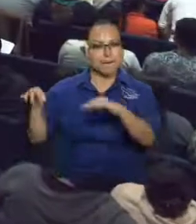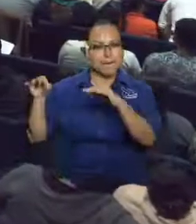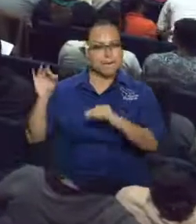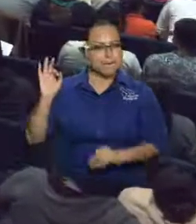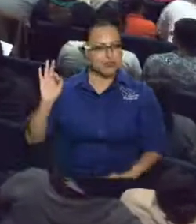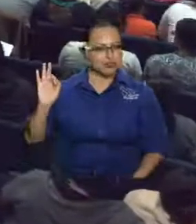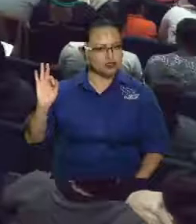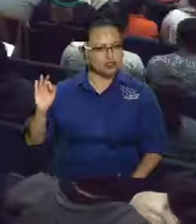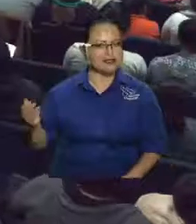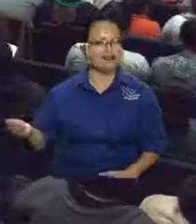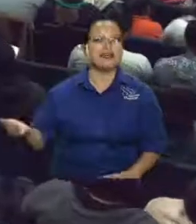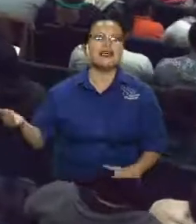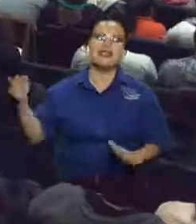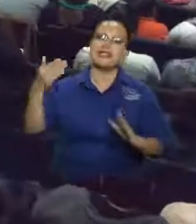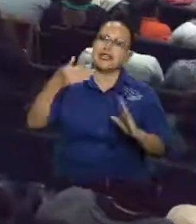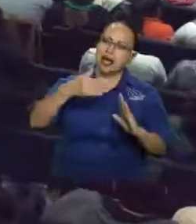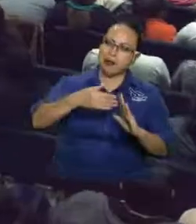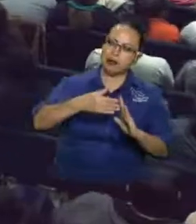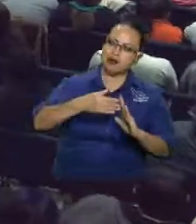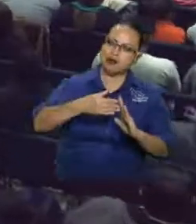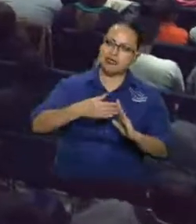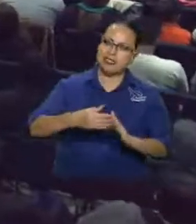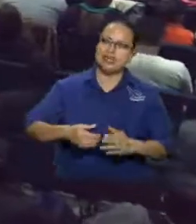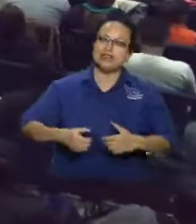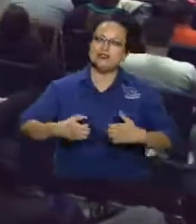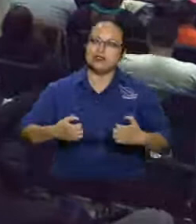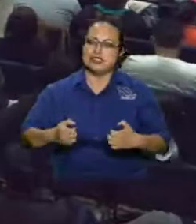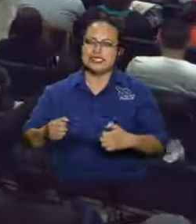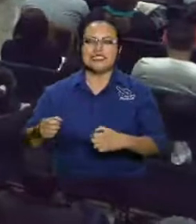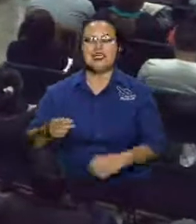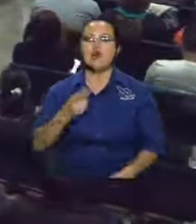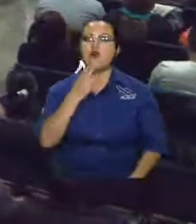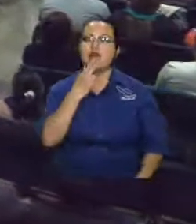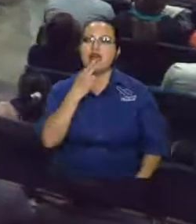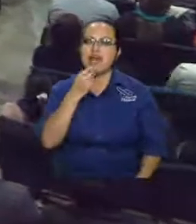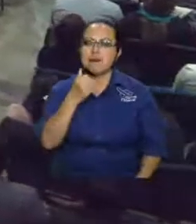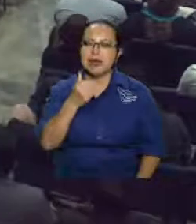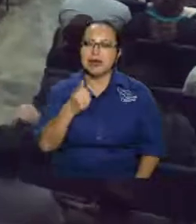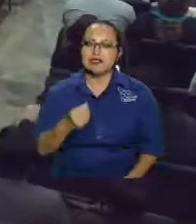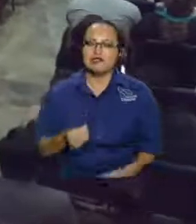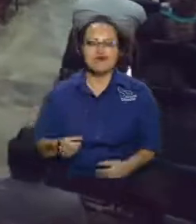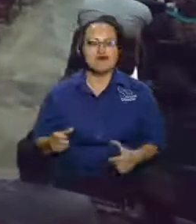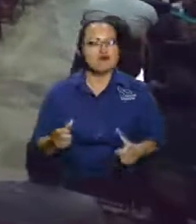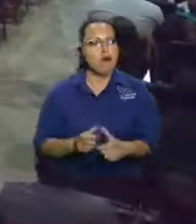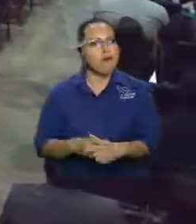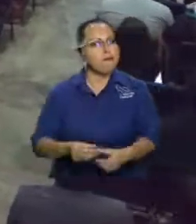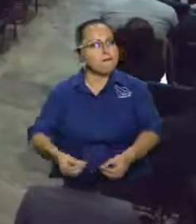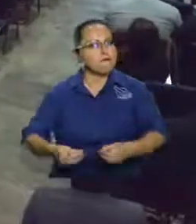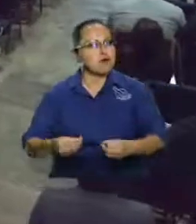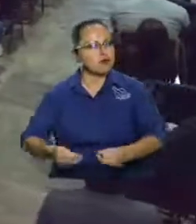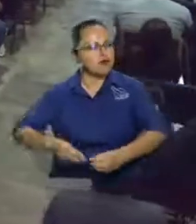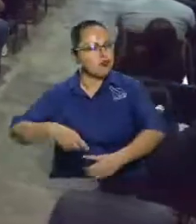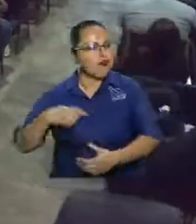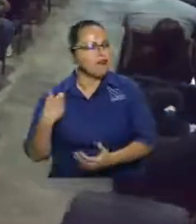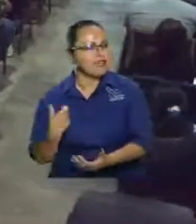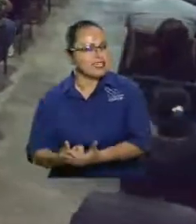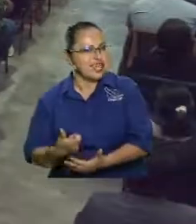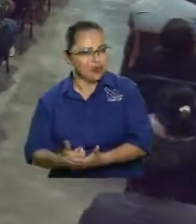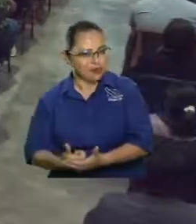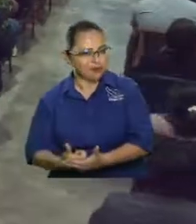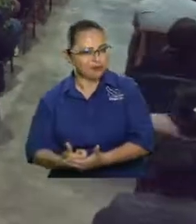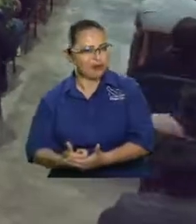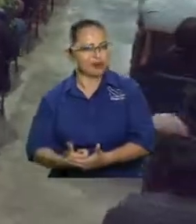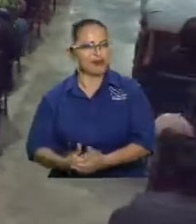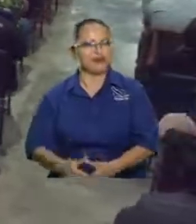entramos muchos pastores, porque era grande el lugar, y entró una hermana millonaria, que había ido también al retiro, y